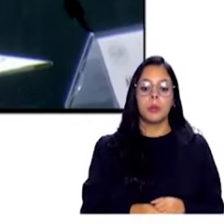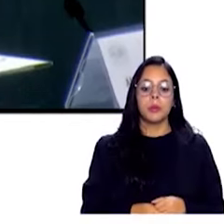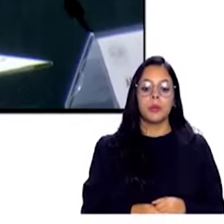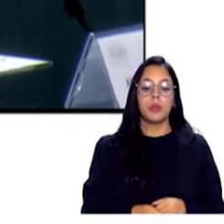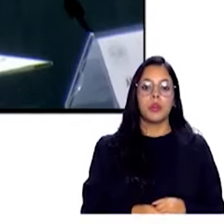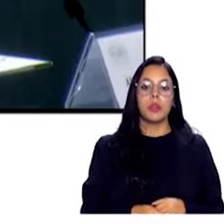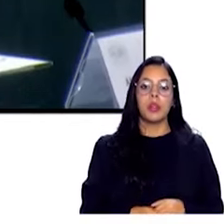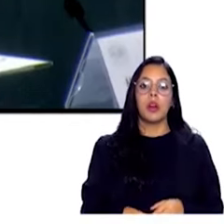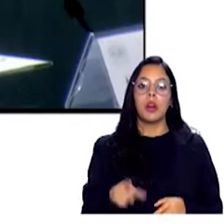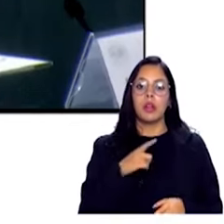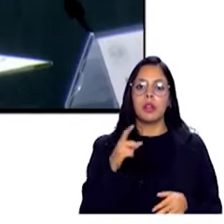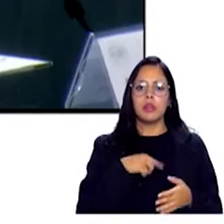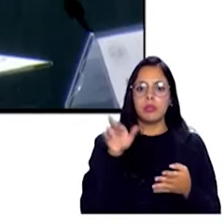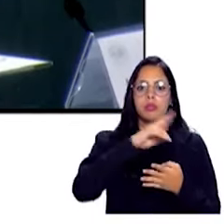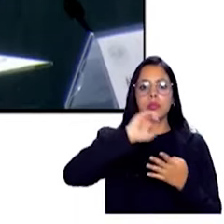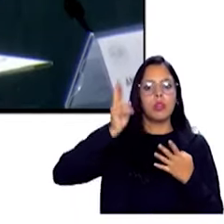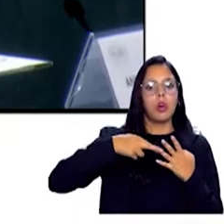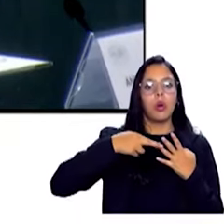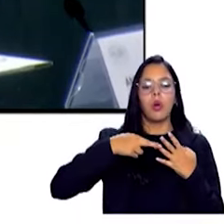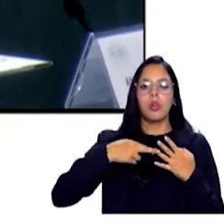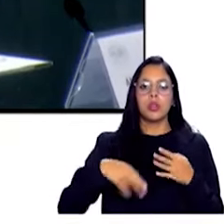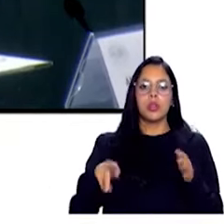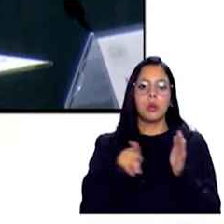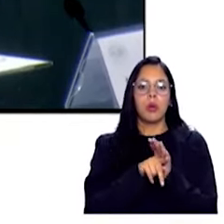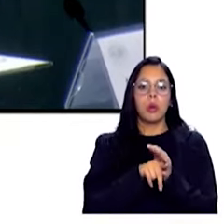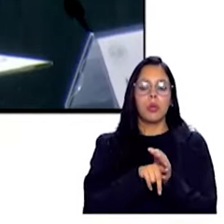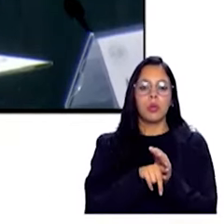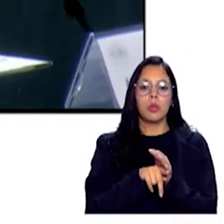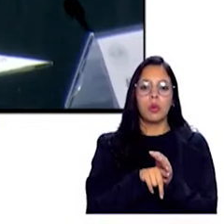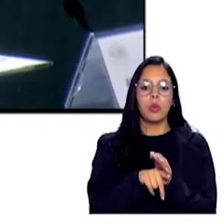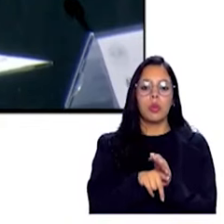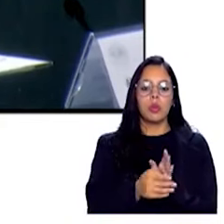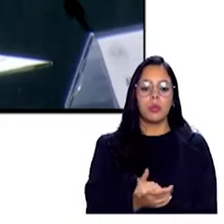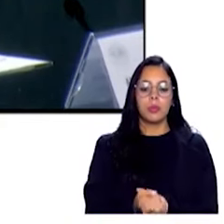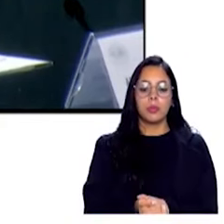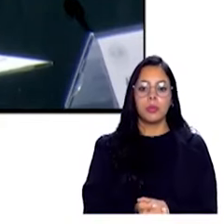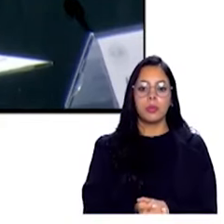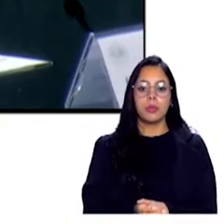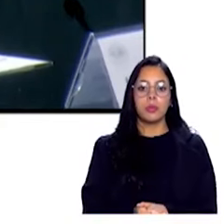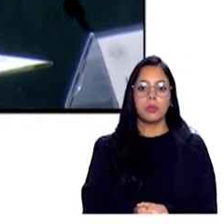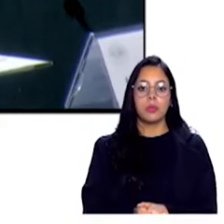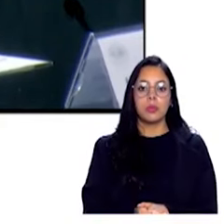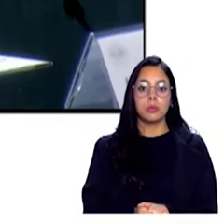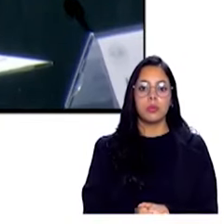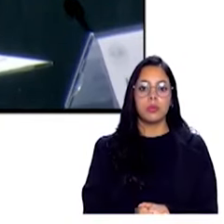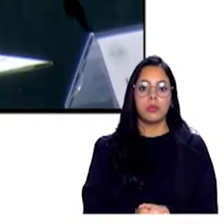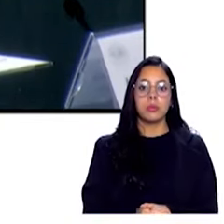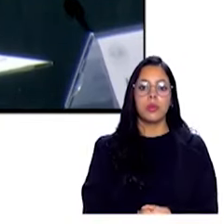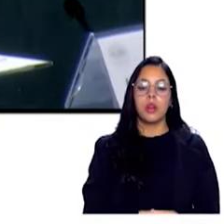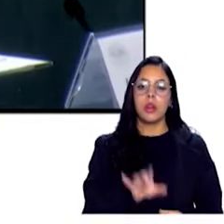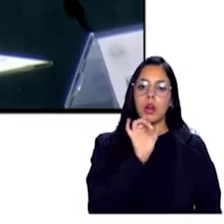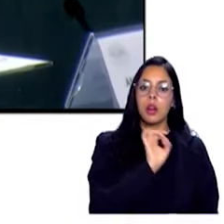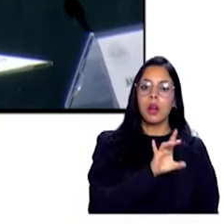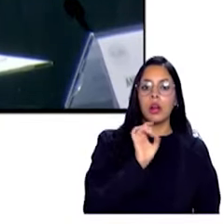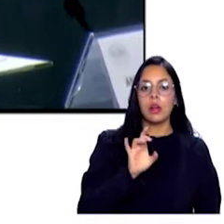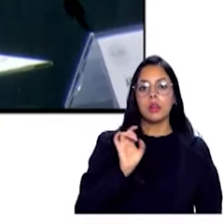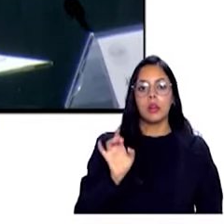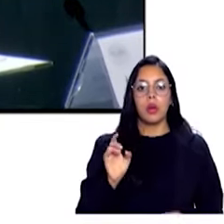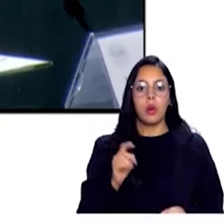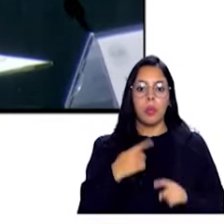juzgados unipersonales audiencias provinciales que funcionada de capitales de provincia en Total 54